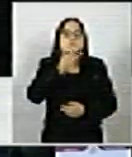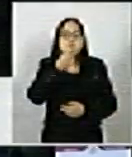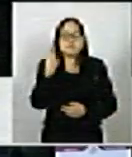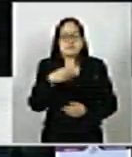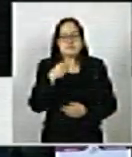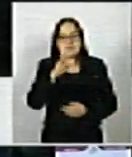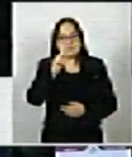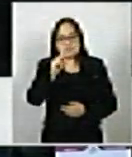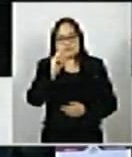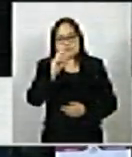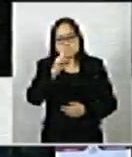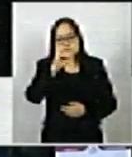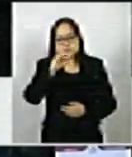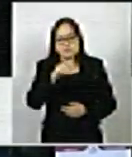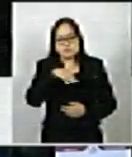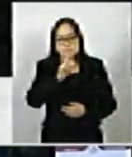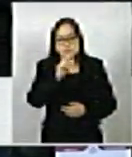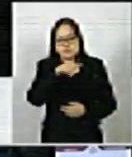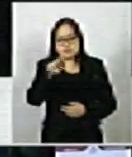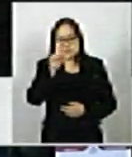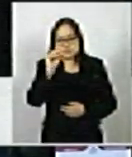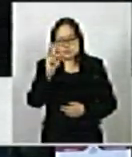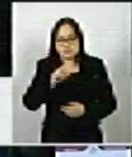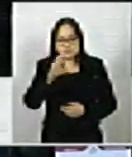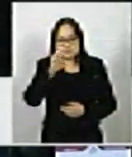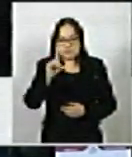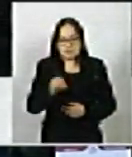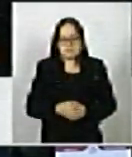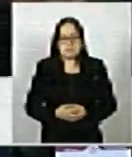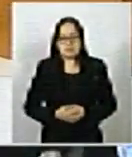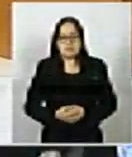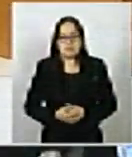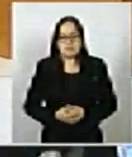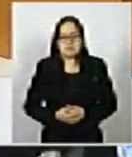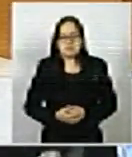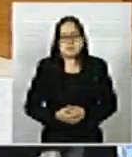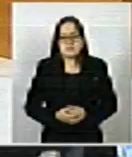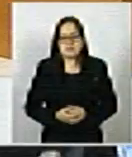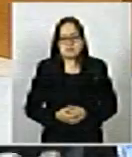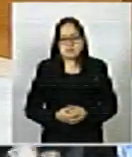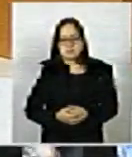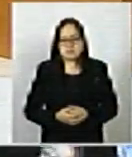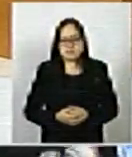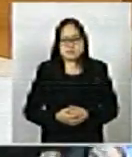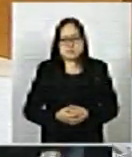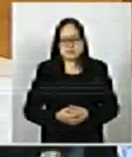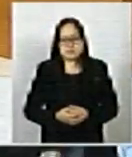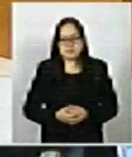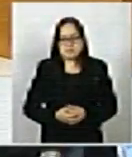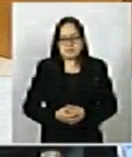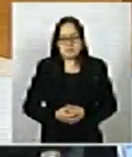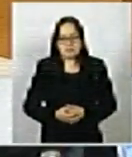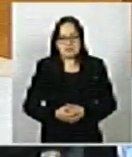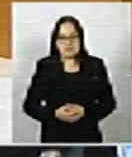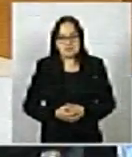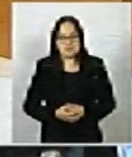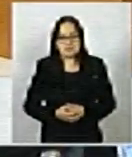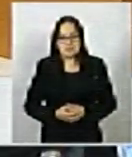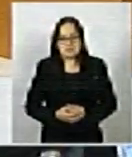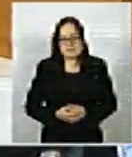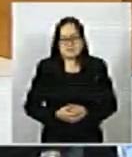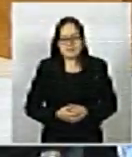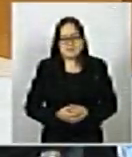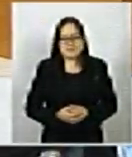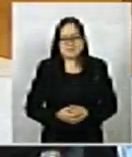porfirio muñoz ledo a los 34 las últimas palabras